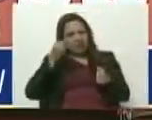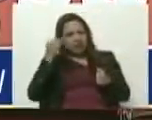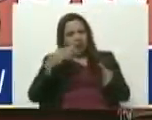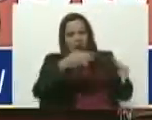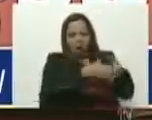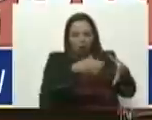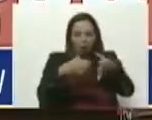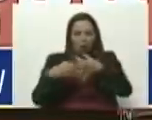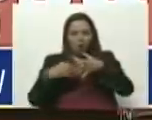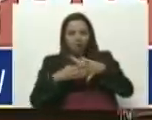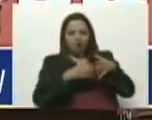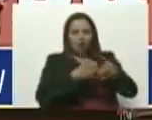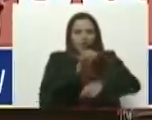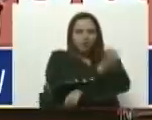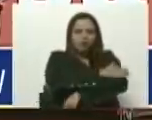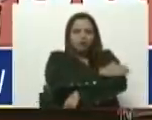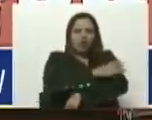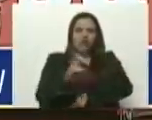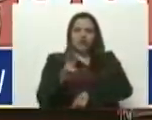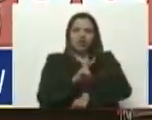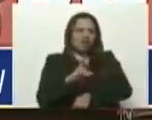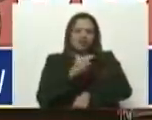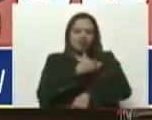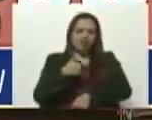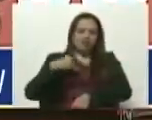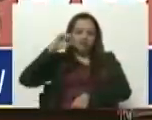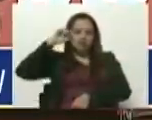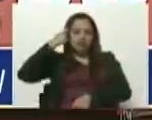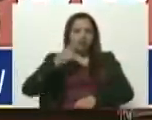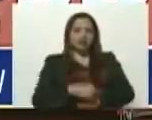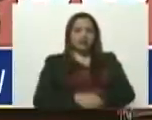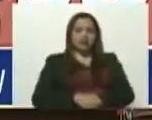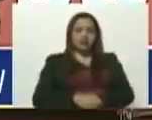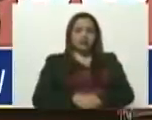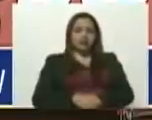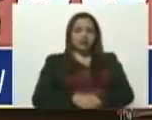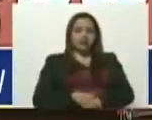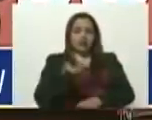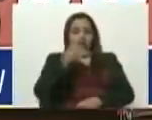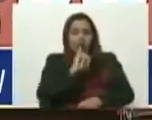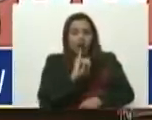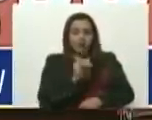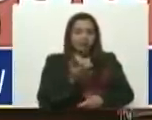oposición venezolana no quieren recordar una de las más